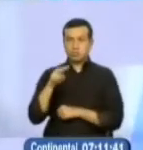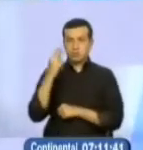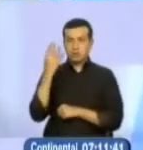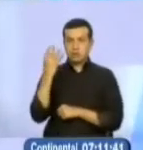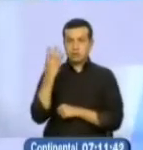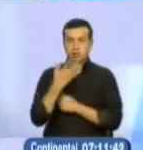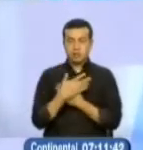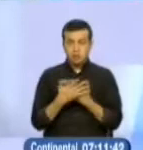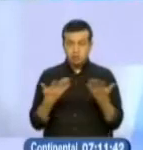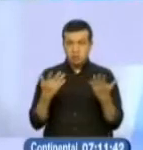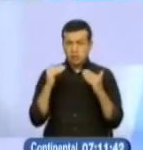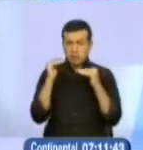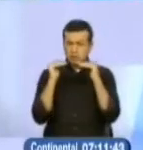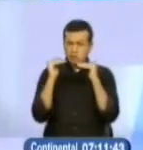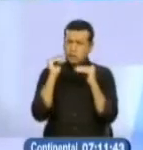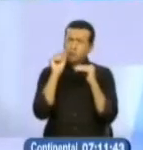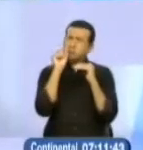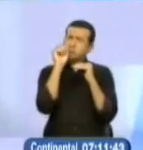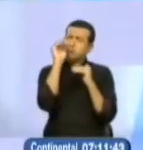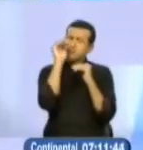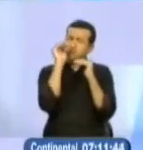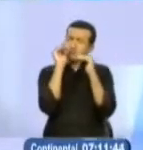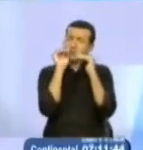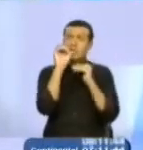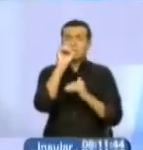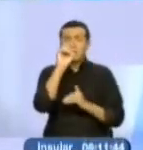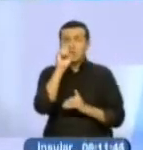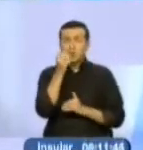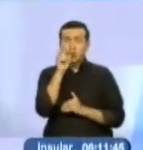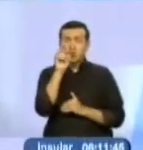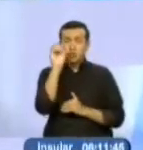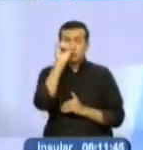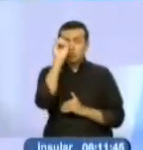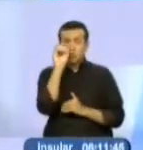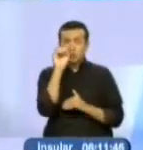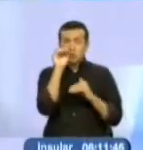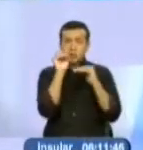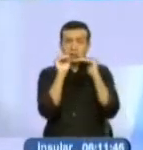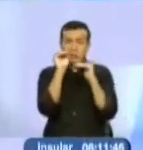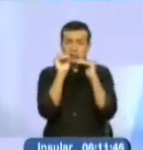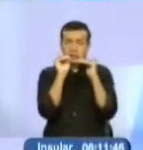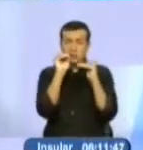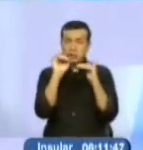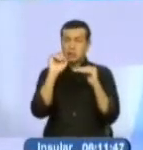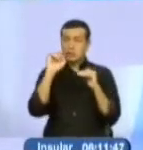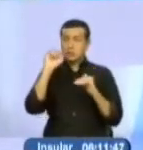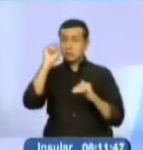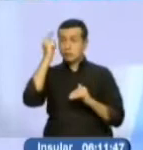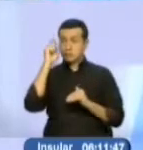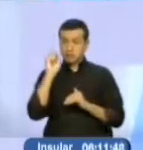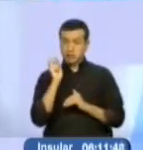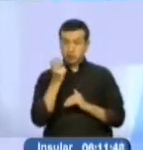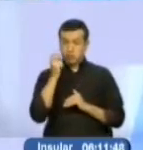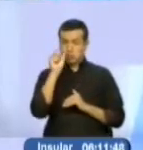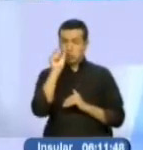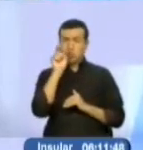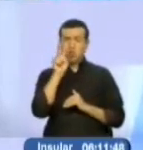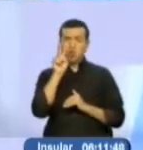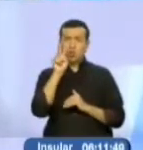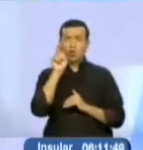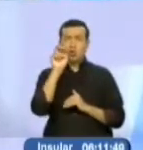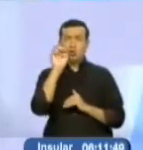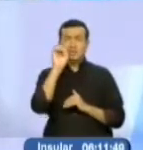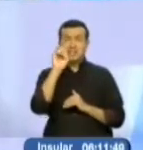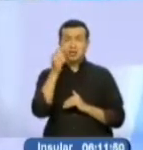que se jugaron con márgenes de 0 2 % diferencia entre el primero y el y el segundo en la